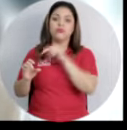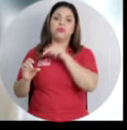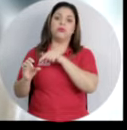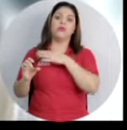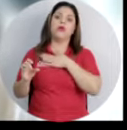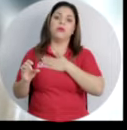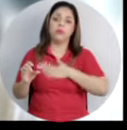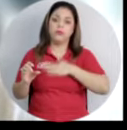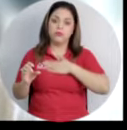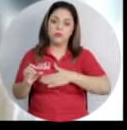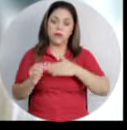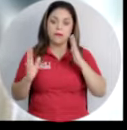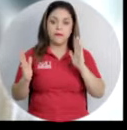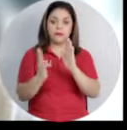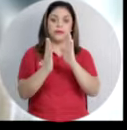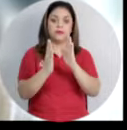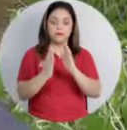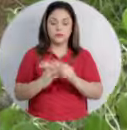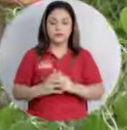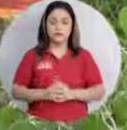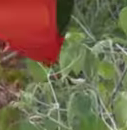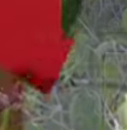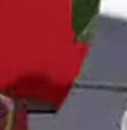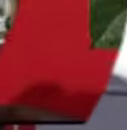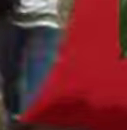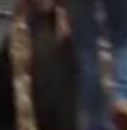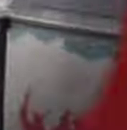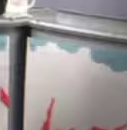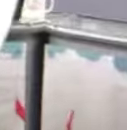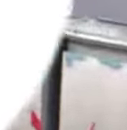para poder enfrentar la situación.